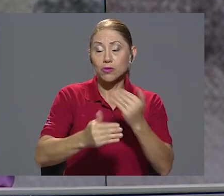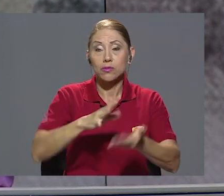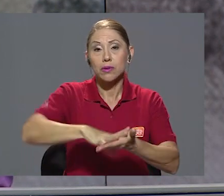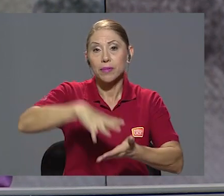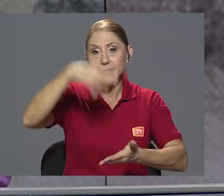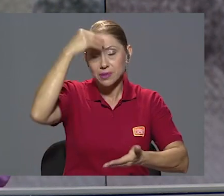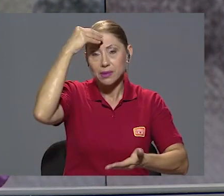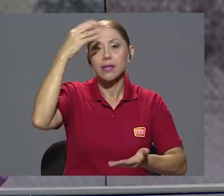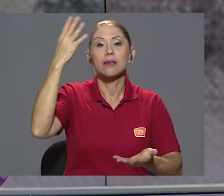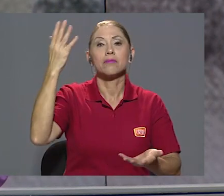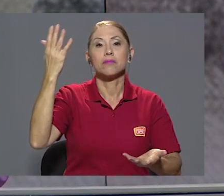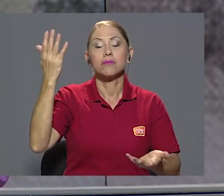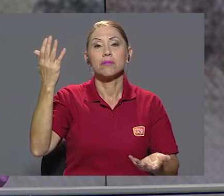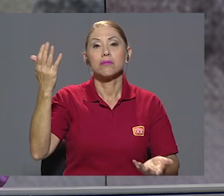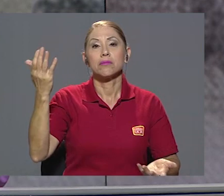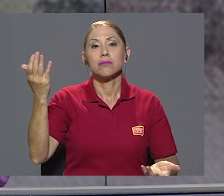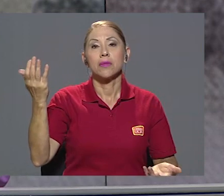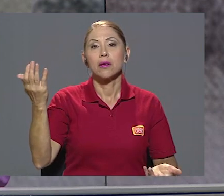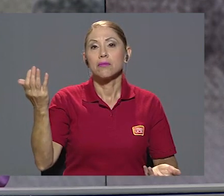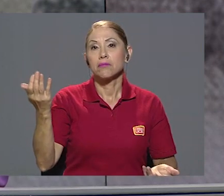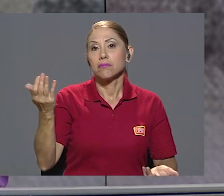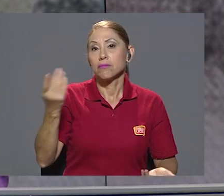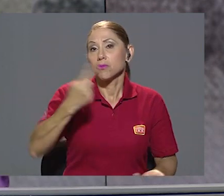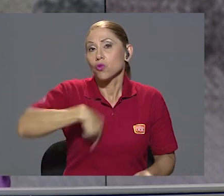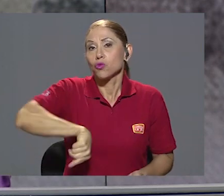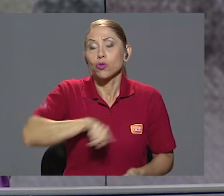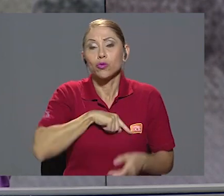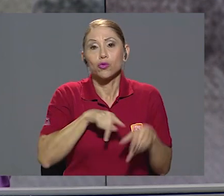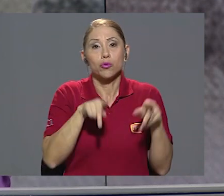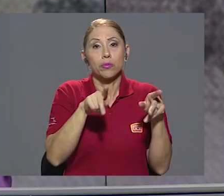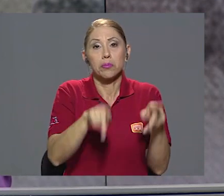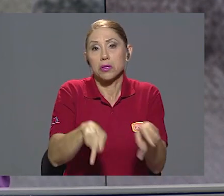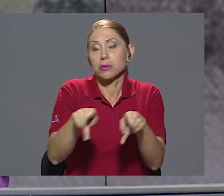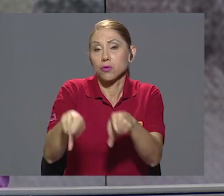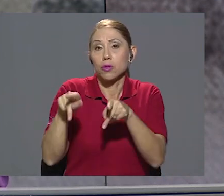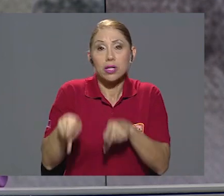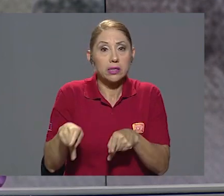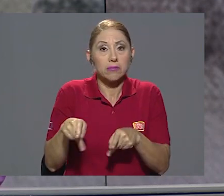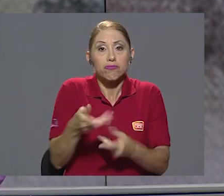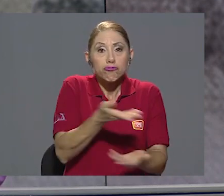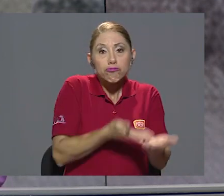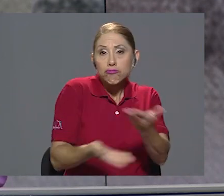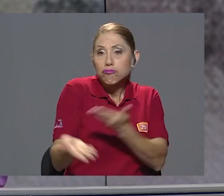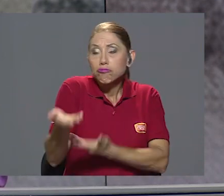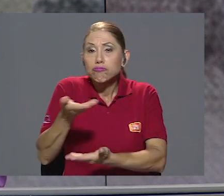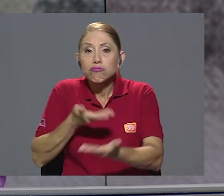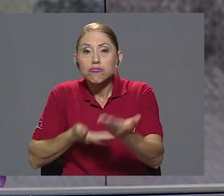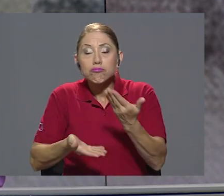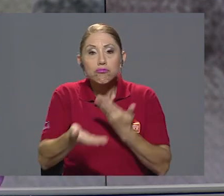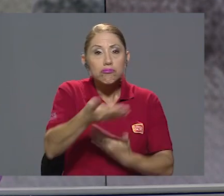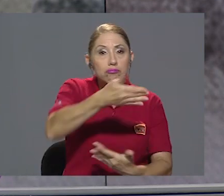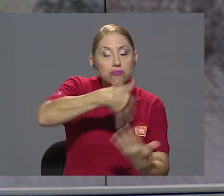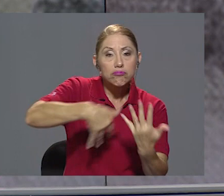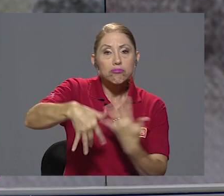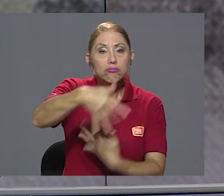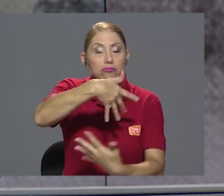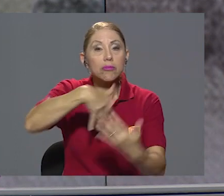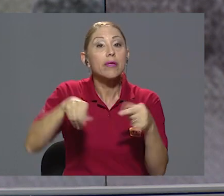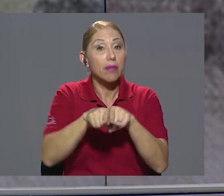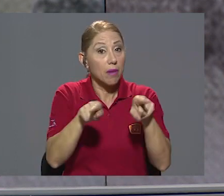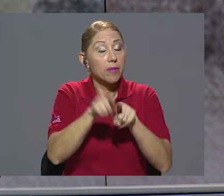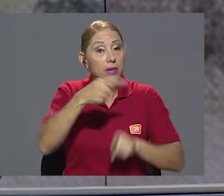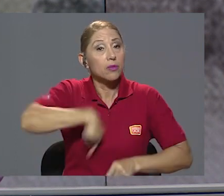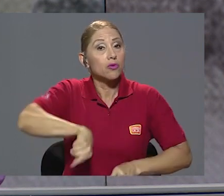de aprendizaje somos personas que nos interrelacionamos, también nos interrelacionamos